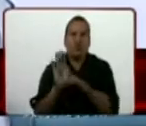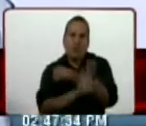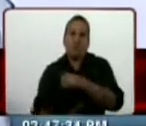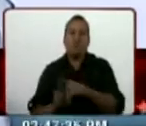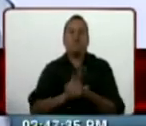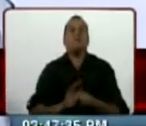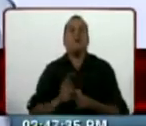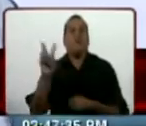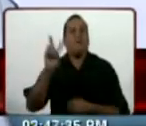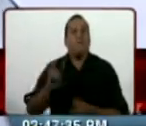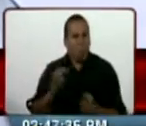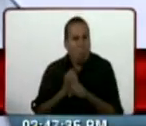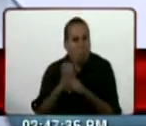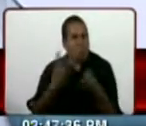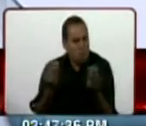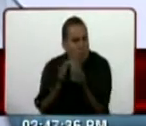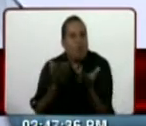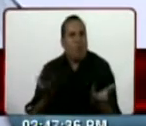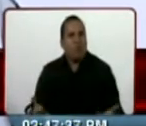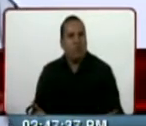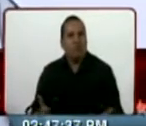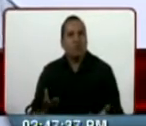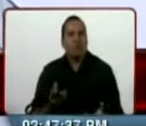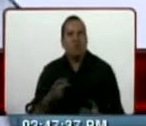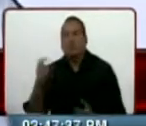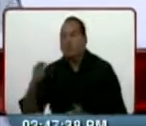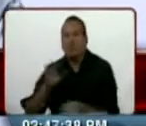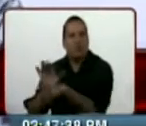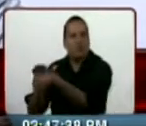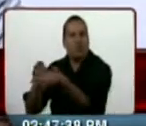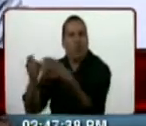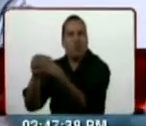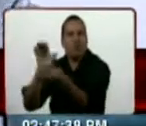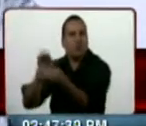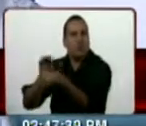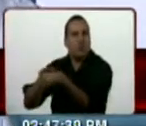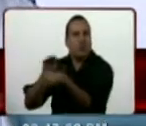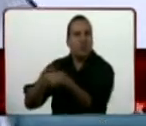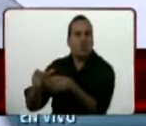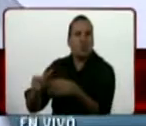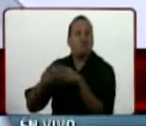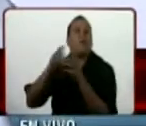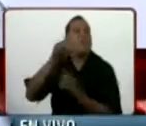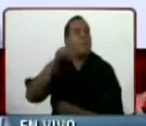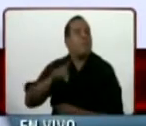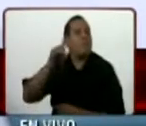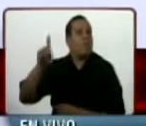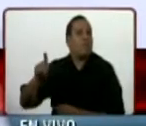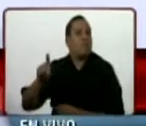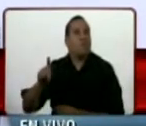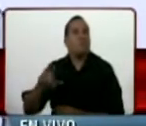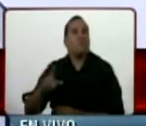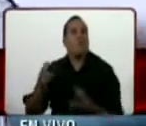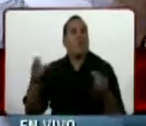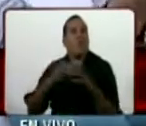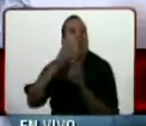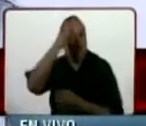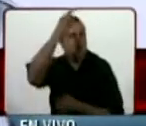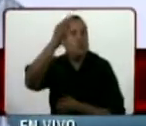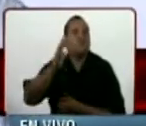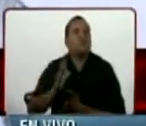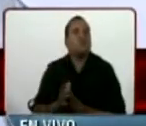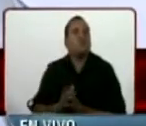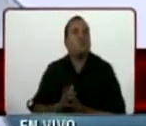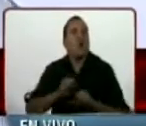juntos. Y uno de esos sectores que vamos a convocar con fuerza a todo el gran polo patriótico, al Consejo de Partidos, al Consejo